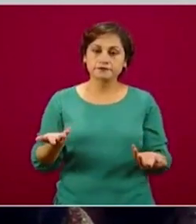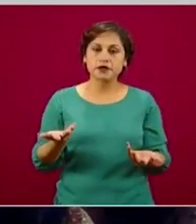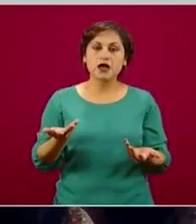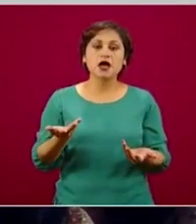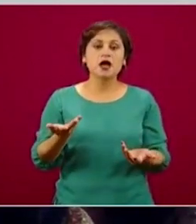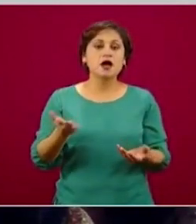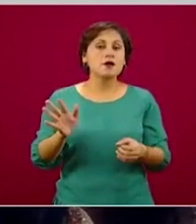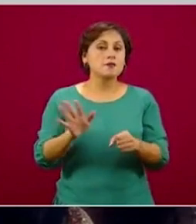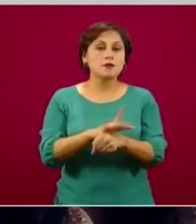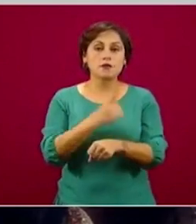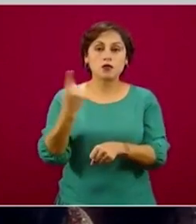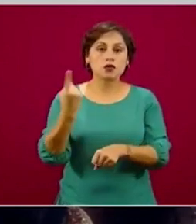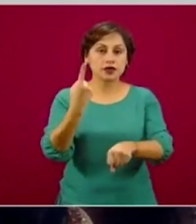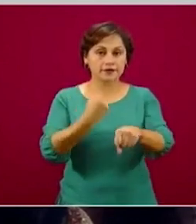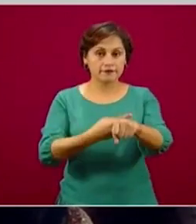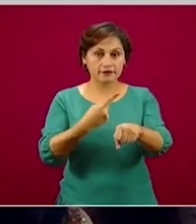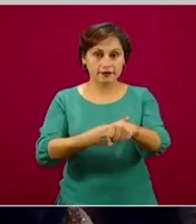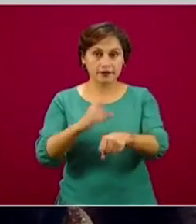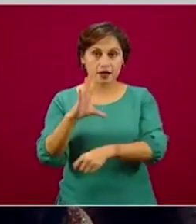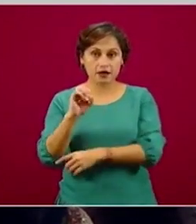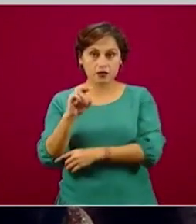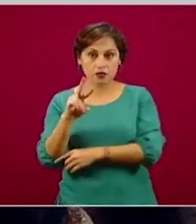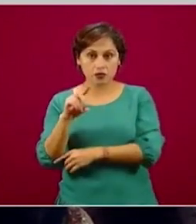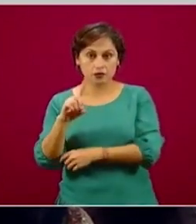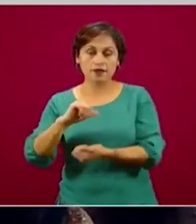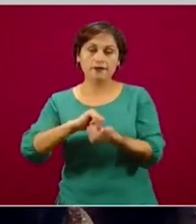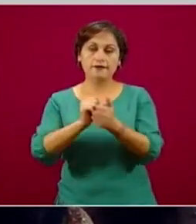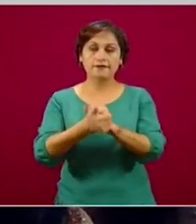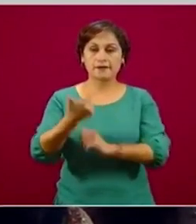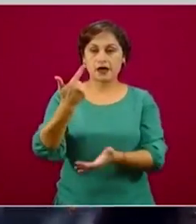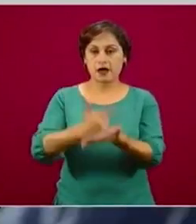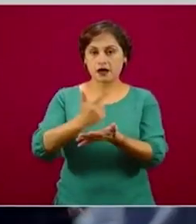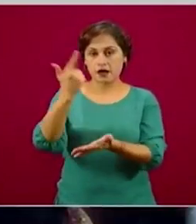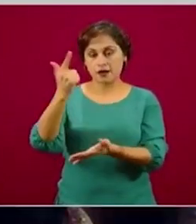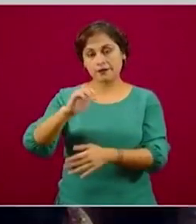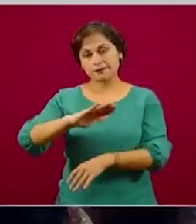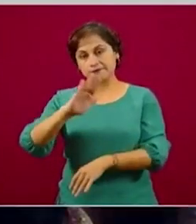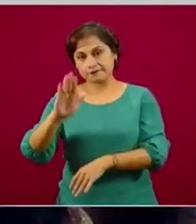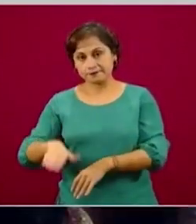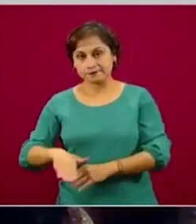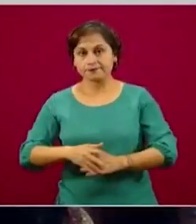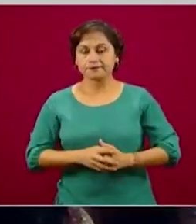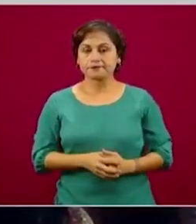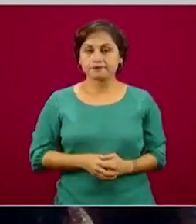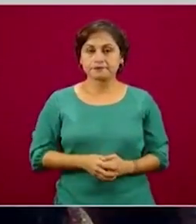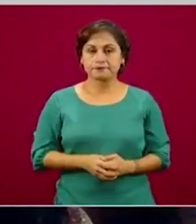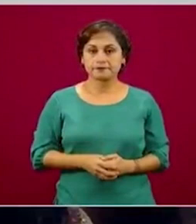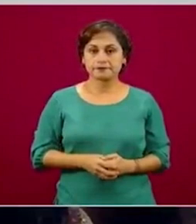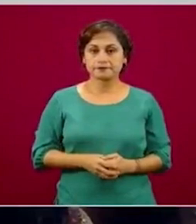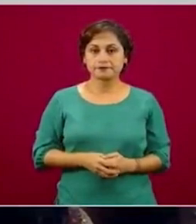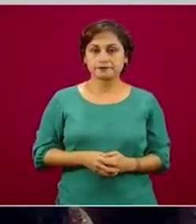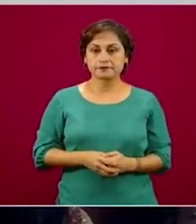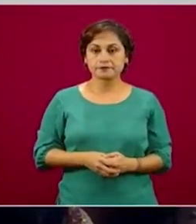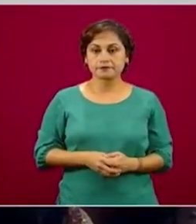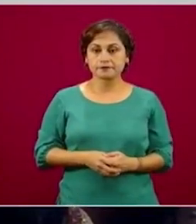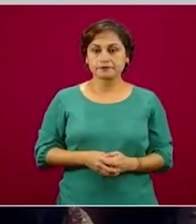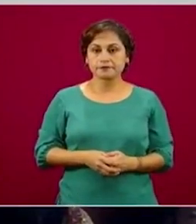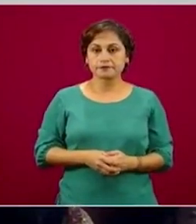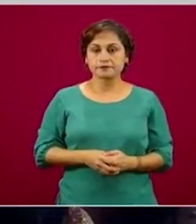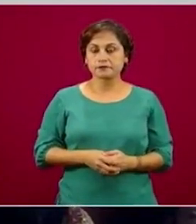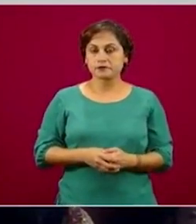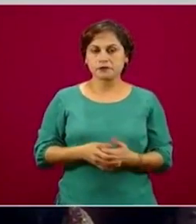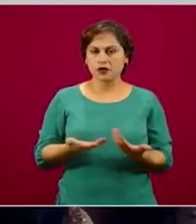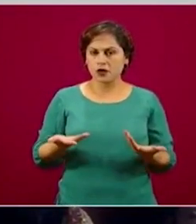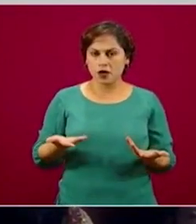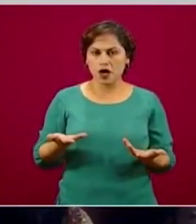de kobe o por la expresión grave de esta enfermedad que se ha presentado principalmente en formas graves